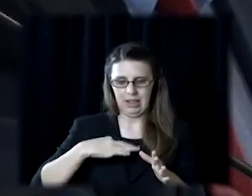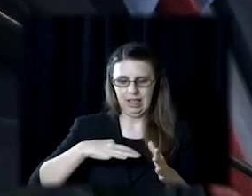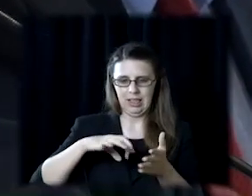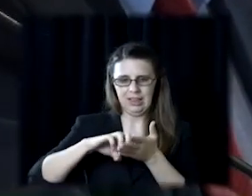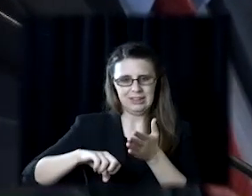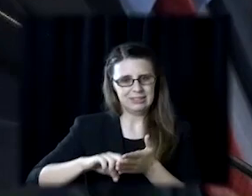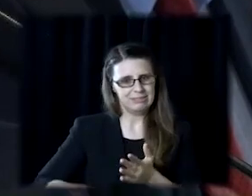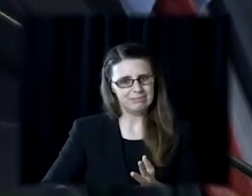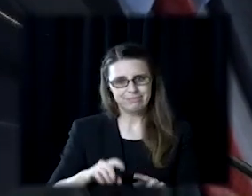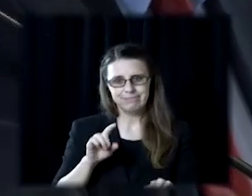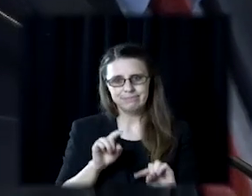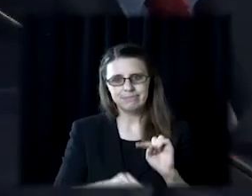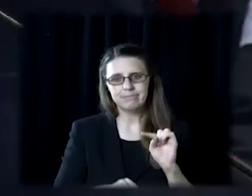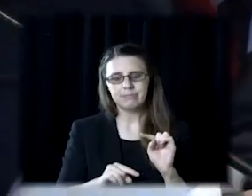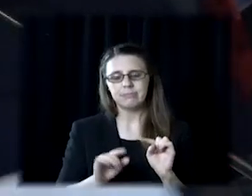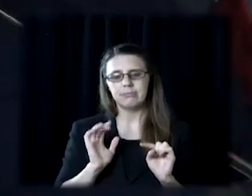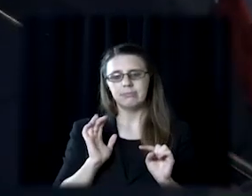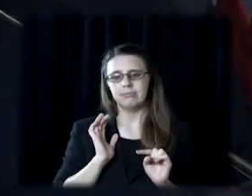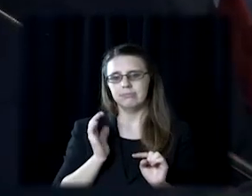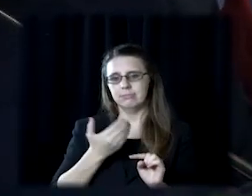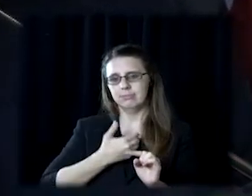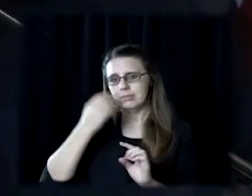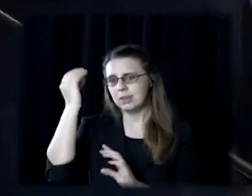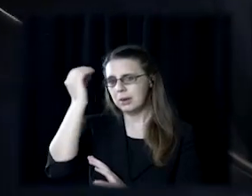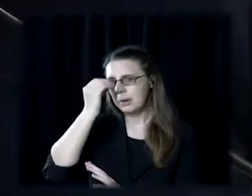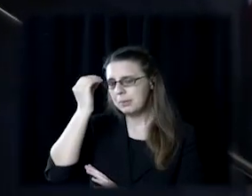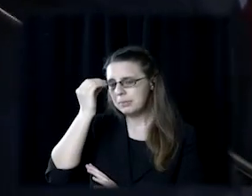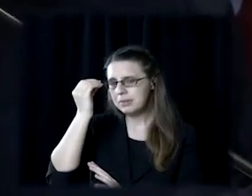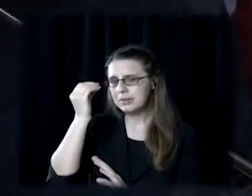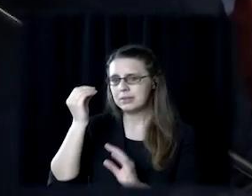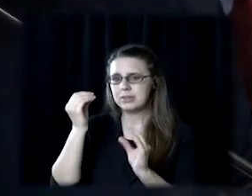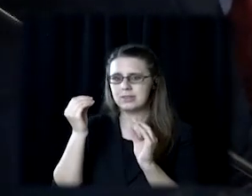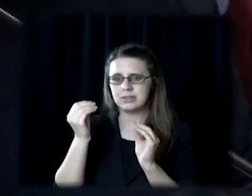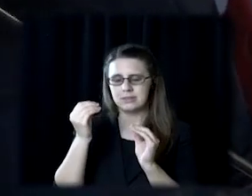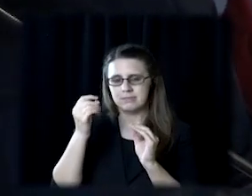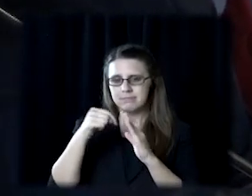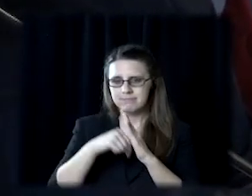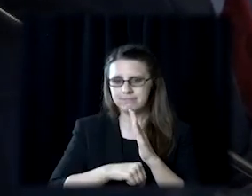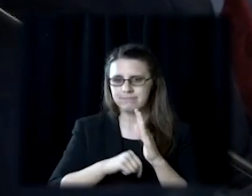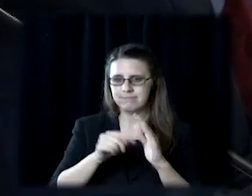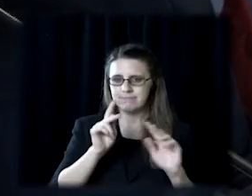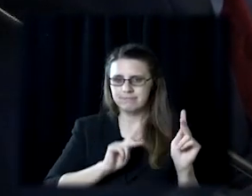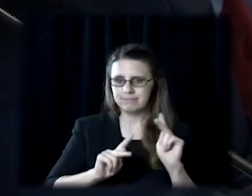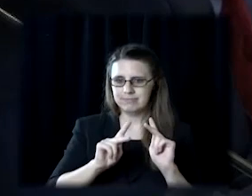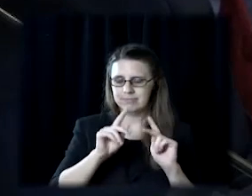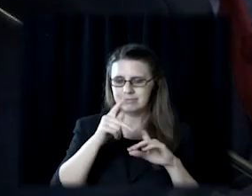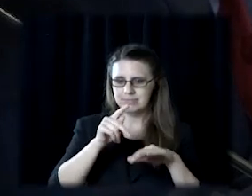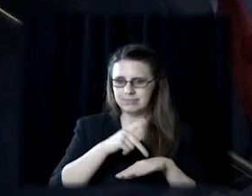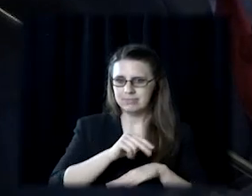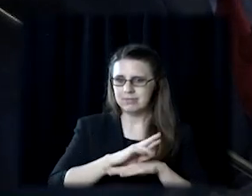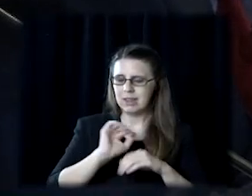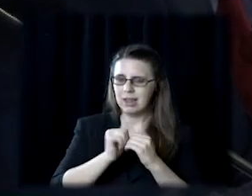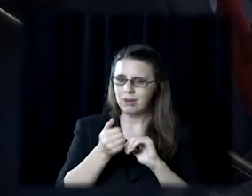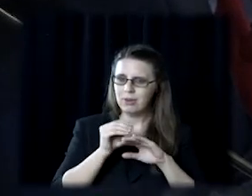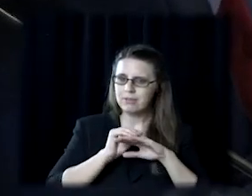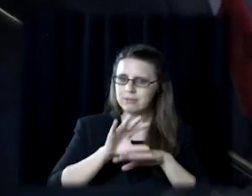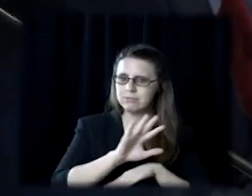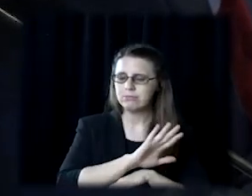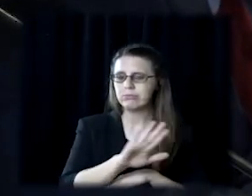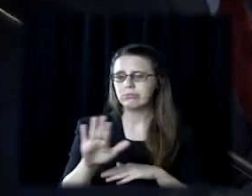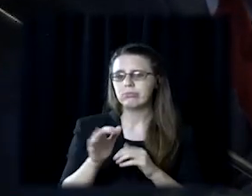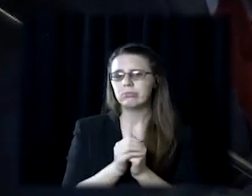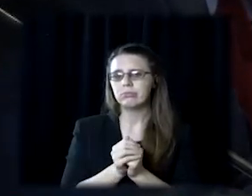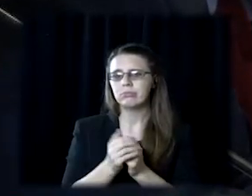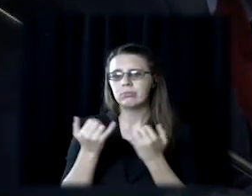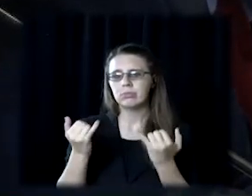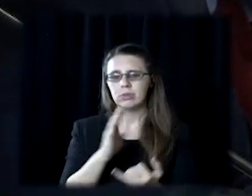por la Junta, en nuestra opinión, solo profundizarían el sufrimiento de la gente y extenderán la crisis fiscal y económica de Puerto Rico. Hoy la Junta votará